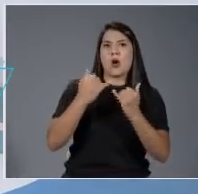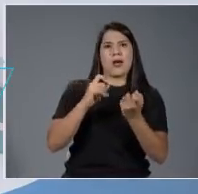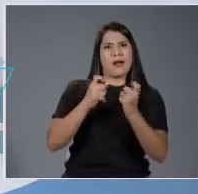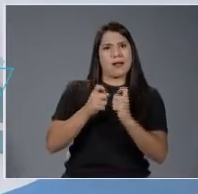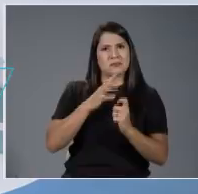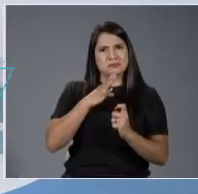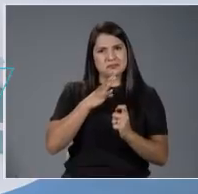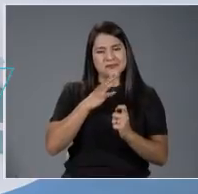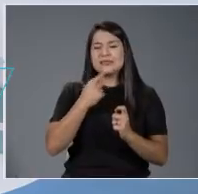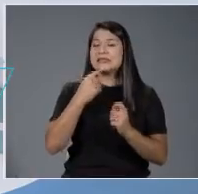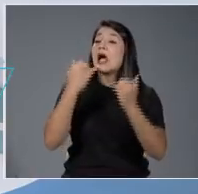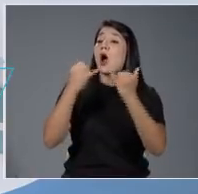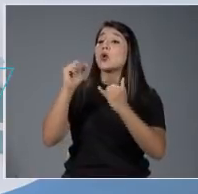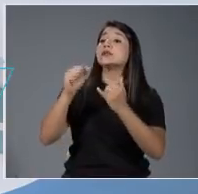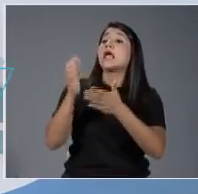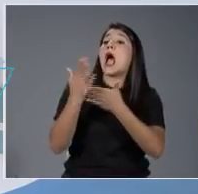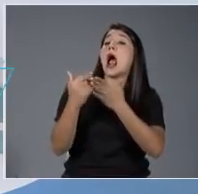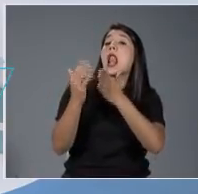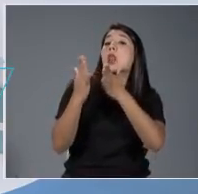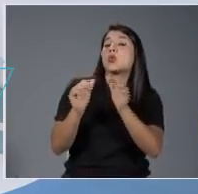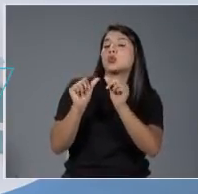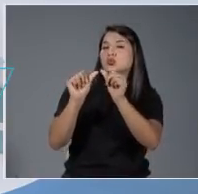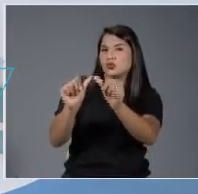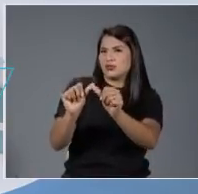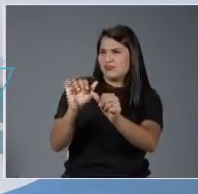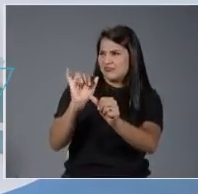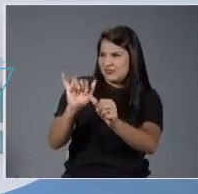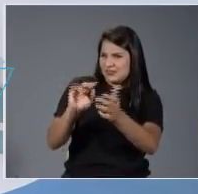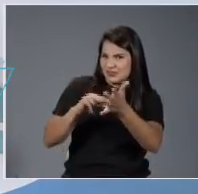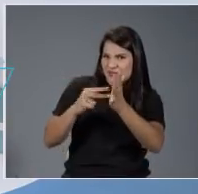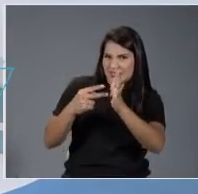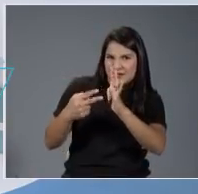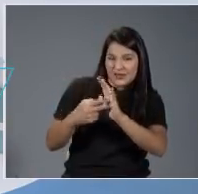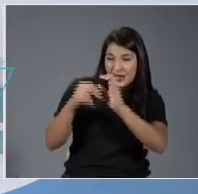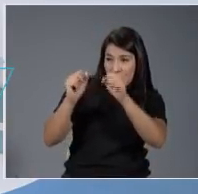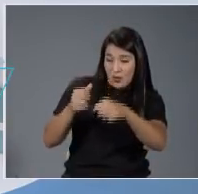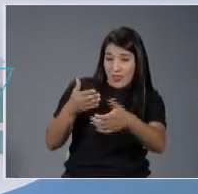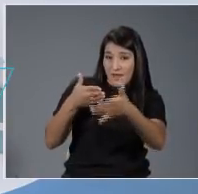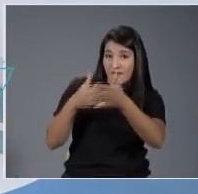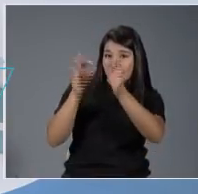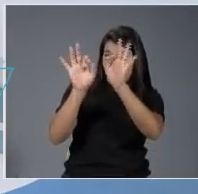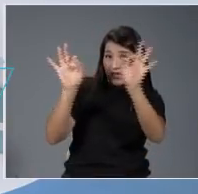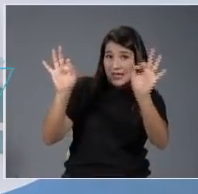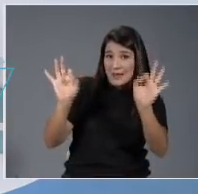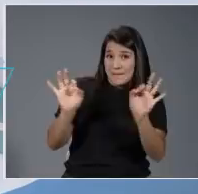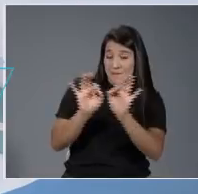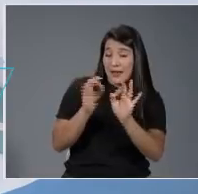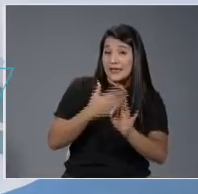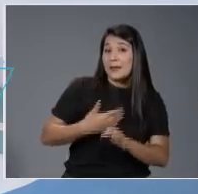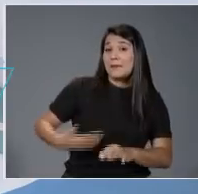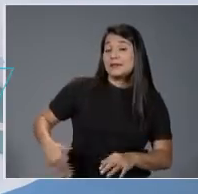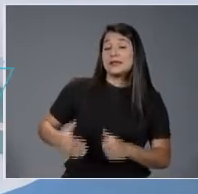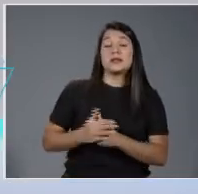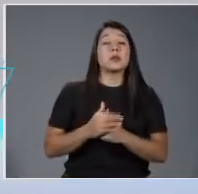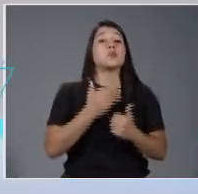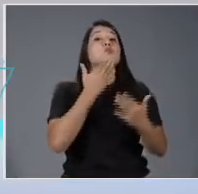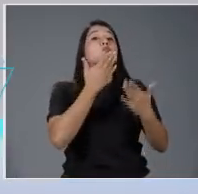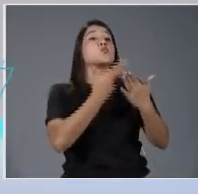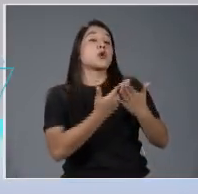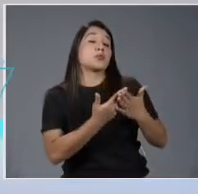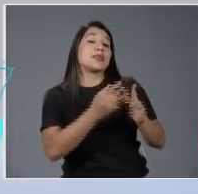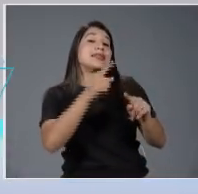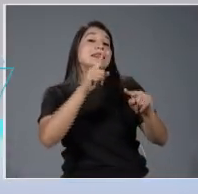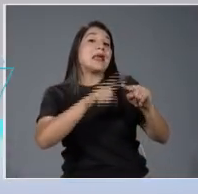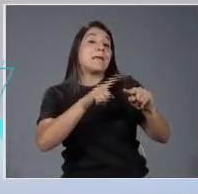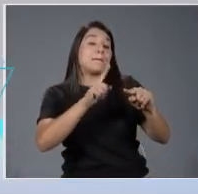la presidencia de la AIA. ¿Podría esto repercutir en la imagen del presidente? Bueno, le diría que depende de